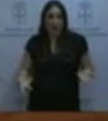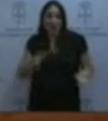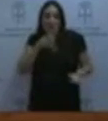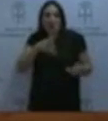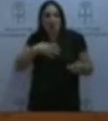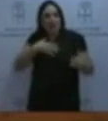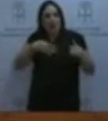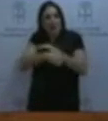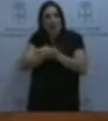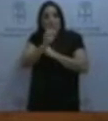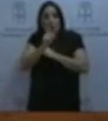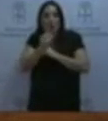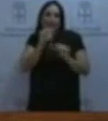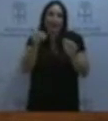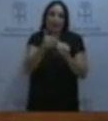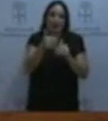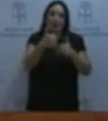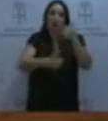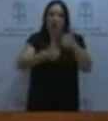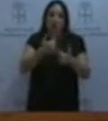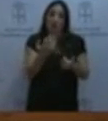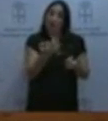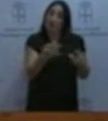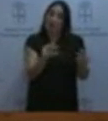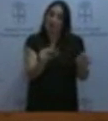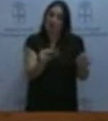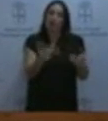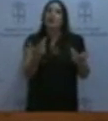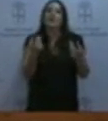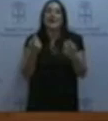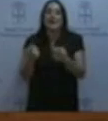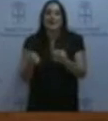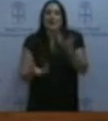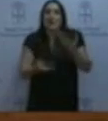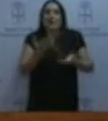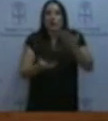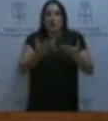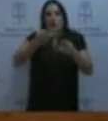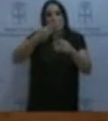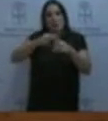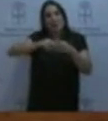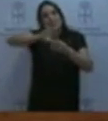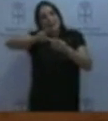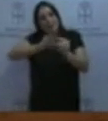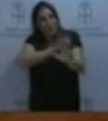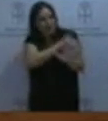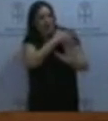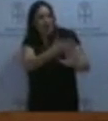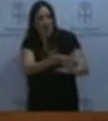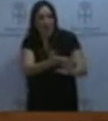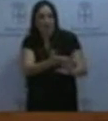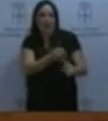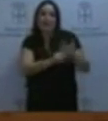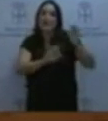través de oposición. Señoría, vaya es concluyendo. necesario, por tanto, una valoración también de las políticas aplicadas hasta el momento, en especial